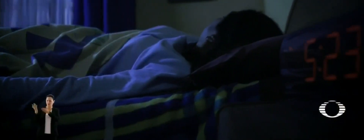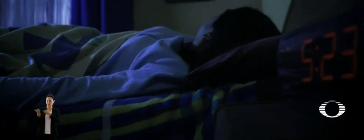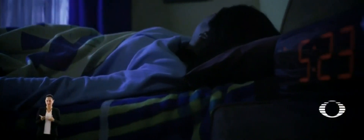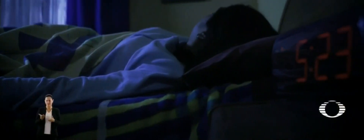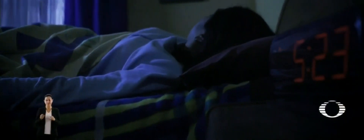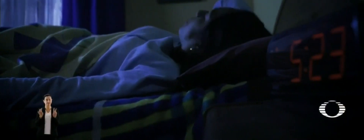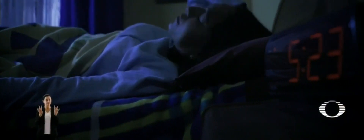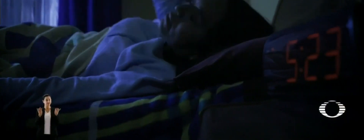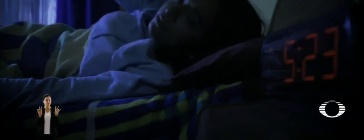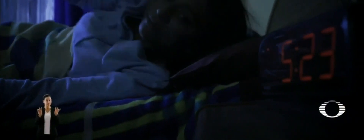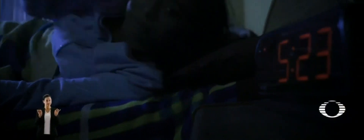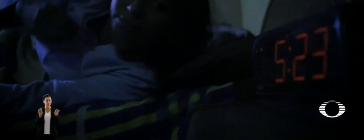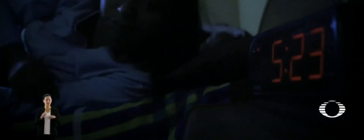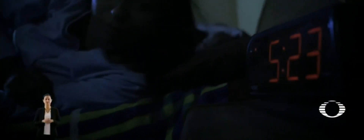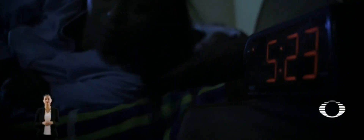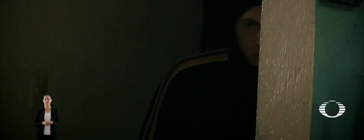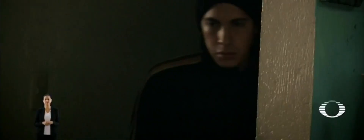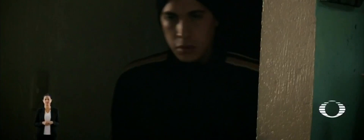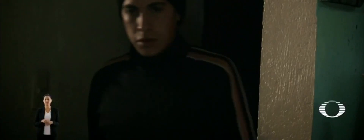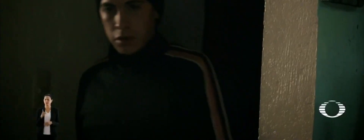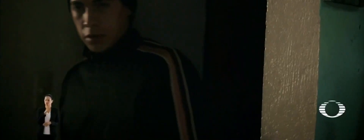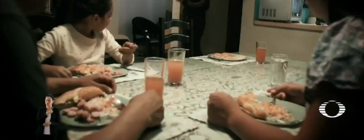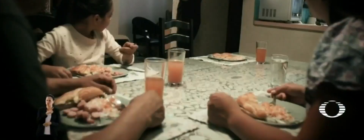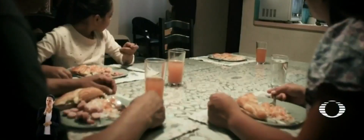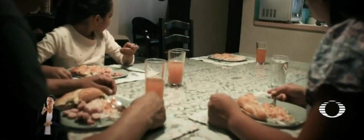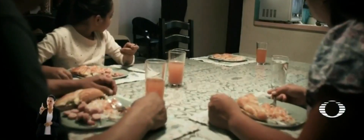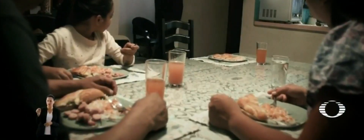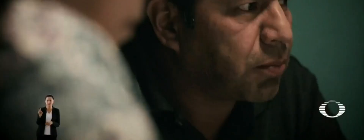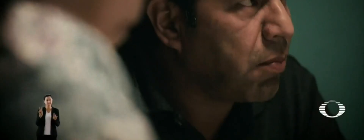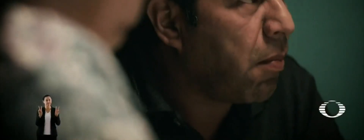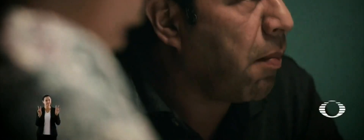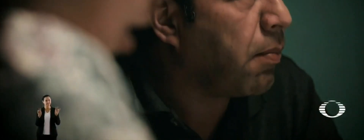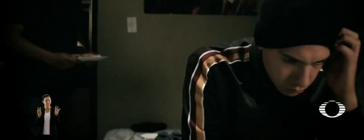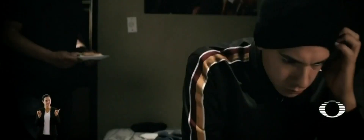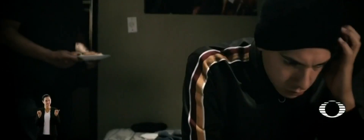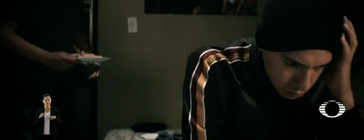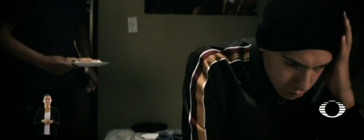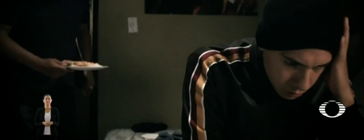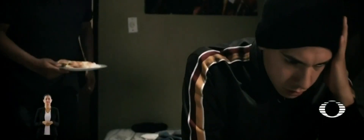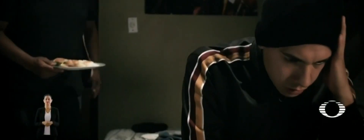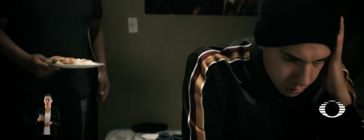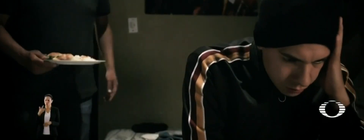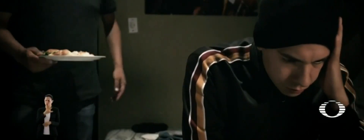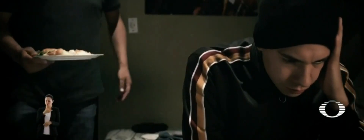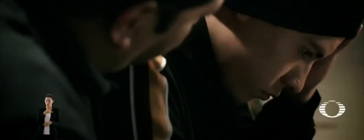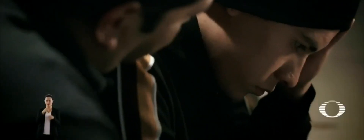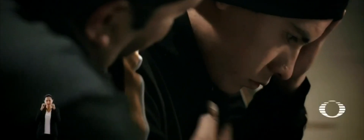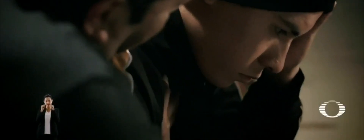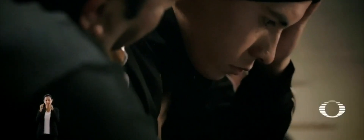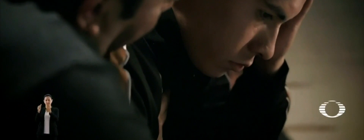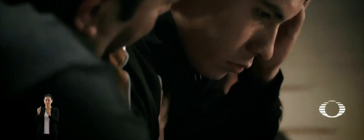Escucha sus horarios. Porque tenemos que ser autocríticos, ¿no? No.